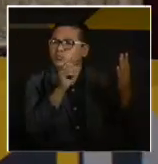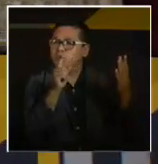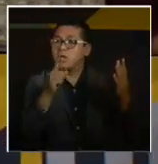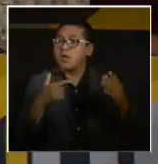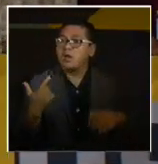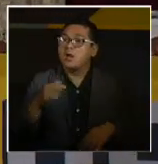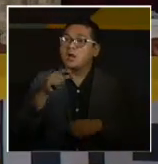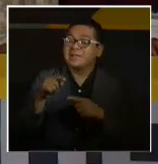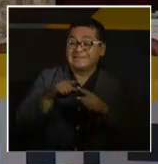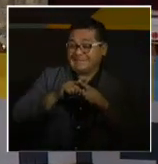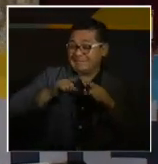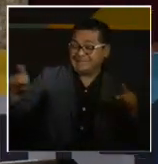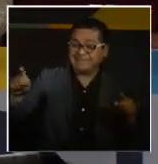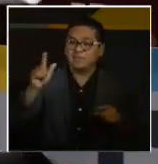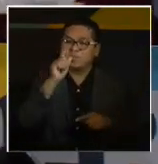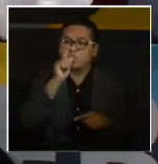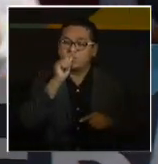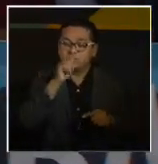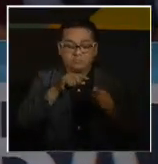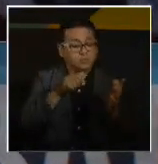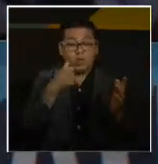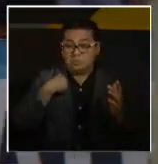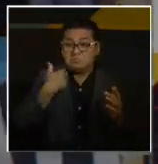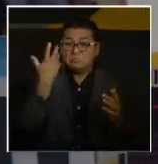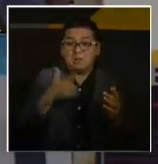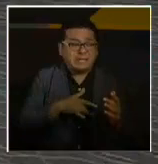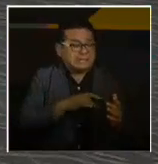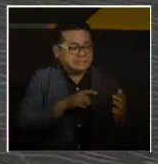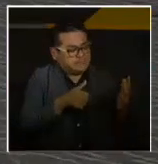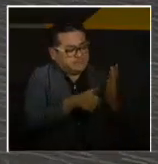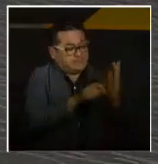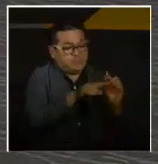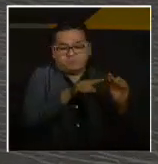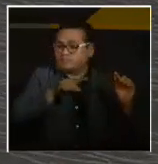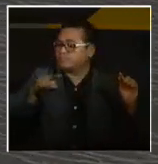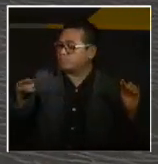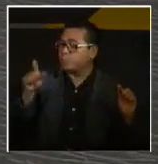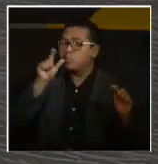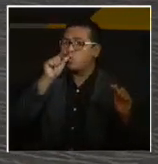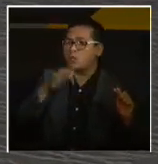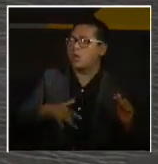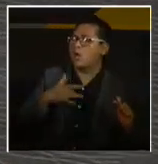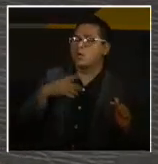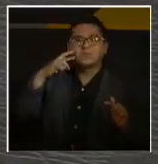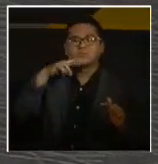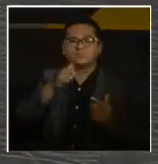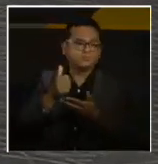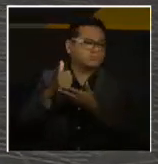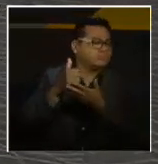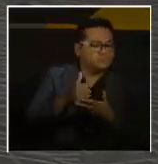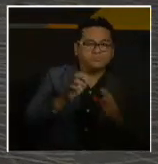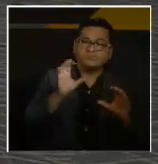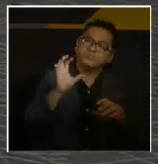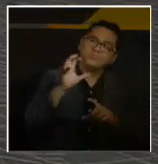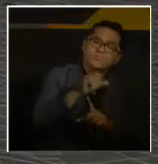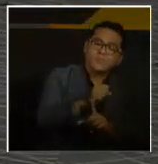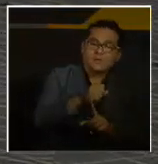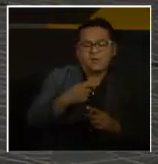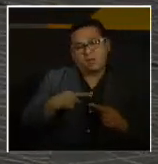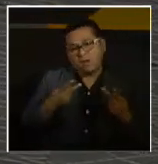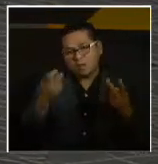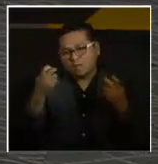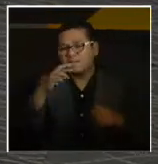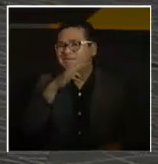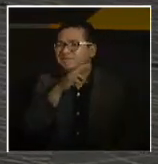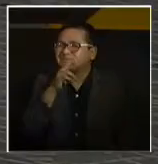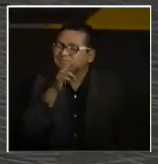va a estar conectado directamente a las centrales policíacas y al tener esta policía cerca de nosotros vamos a tener una respuesta